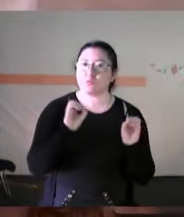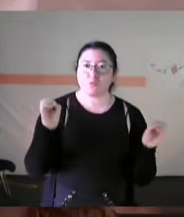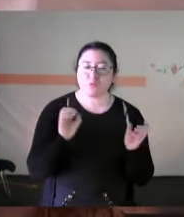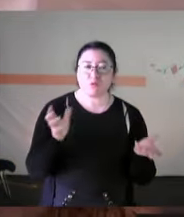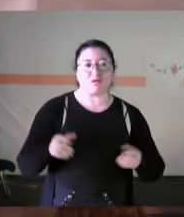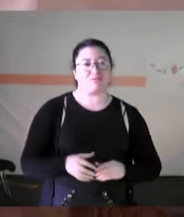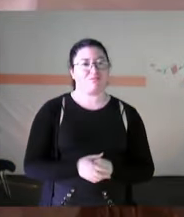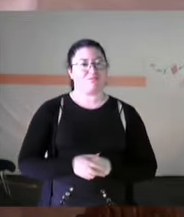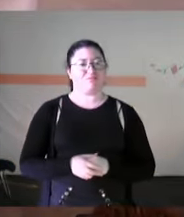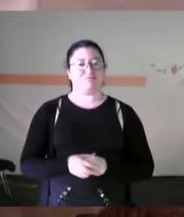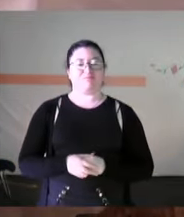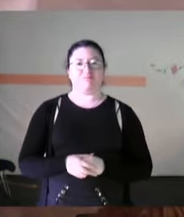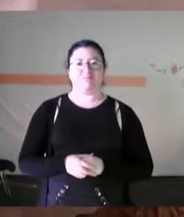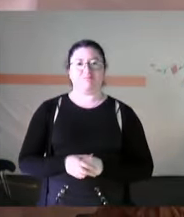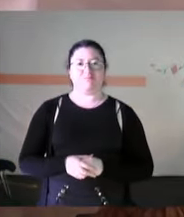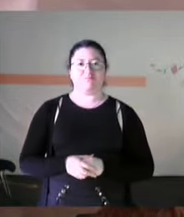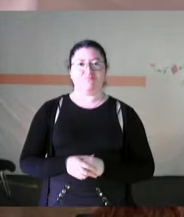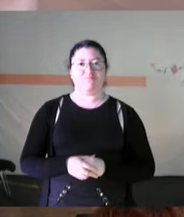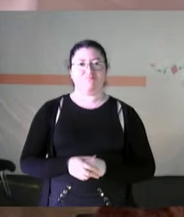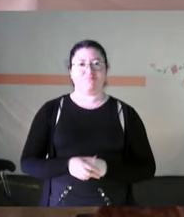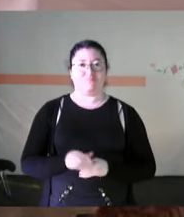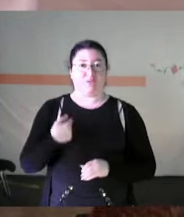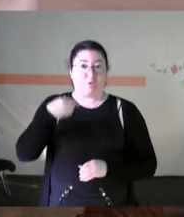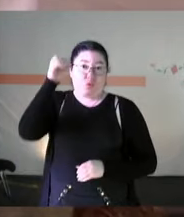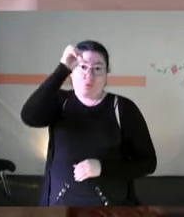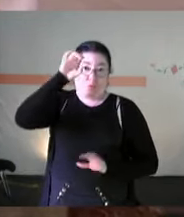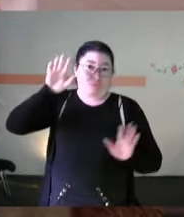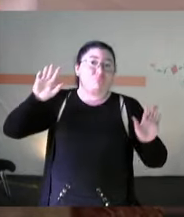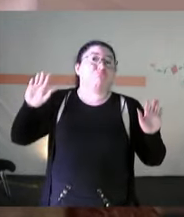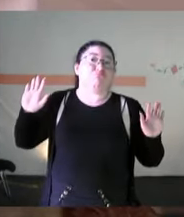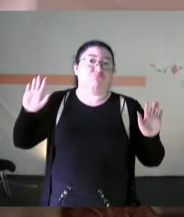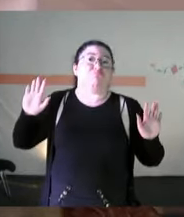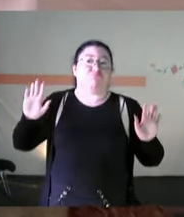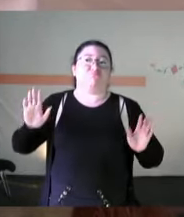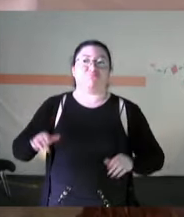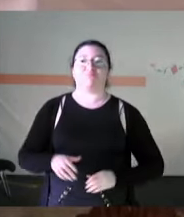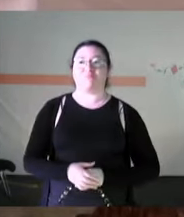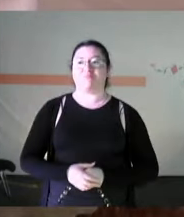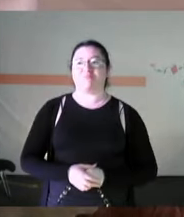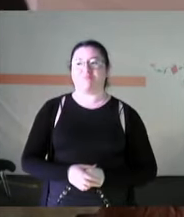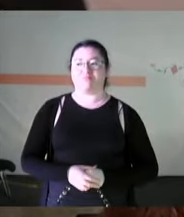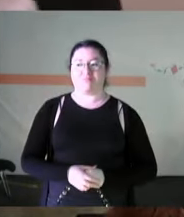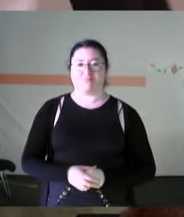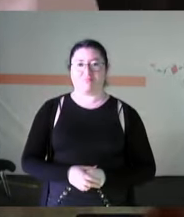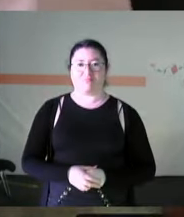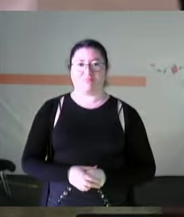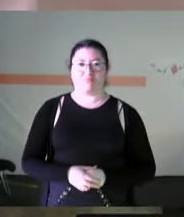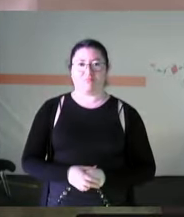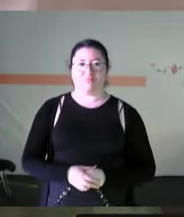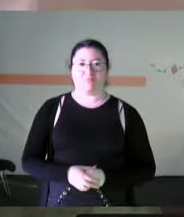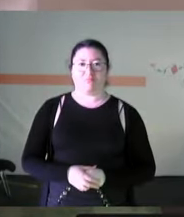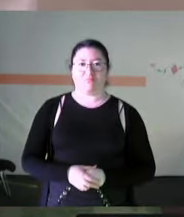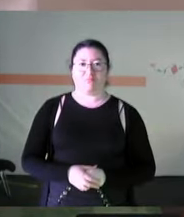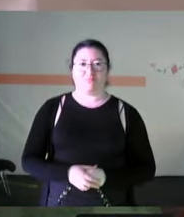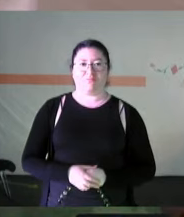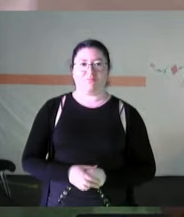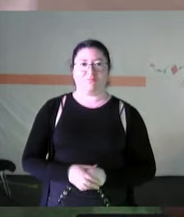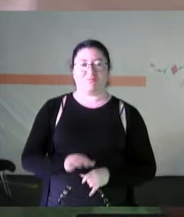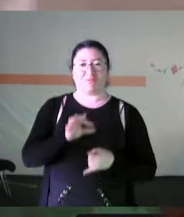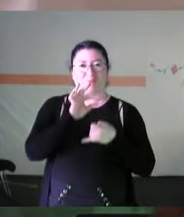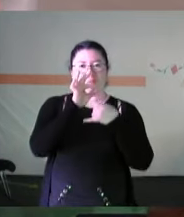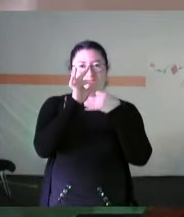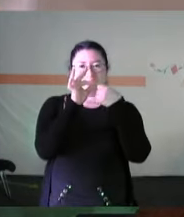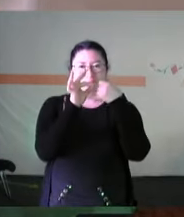sigue. Es un comentario. Gracias. Listo. Cerramos.